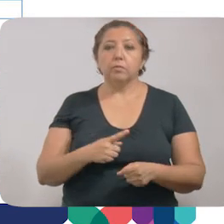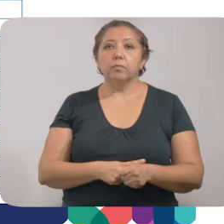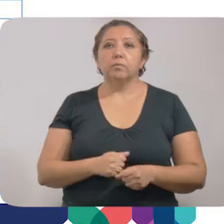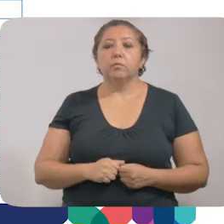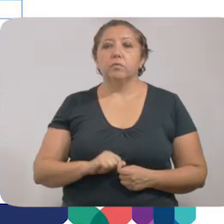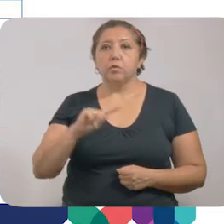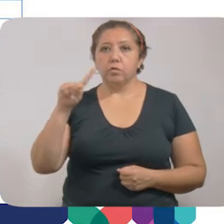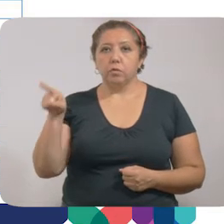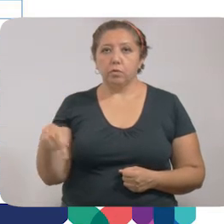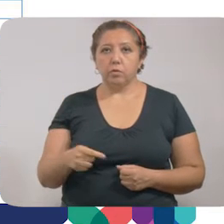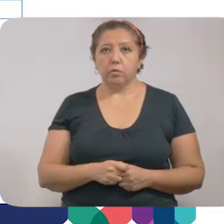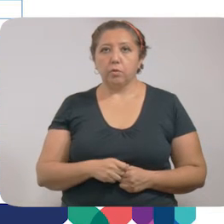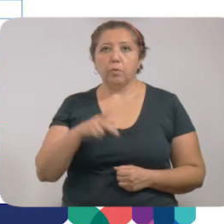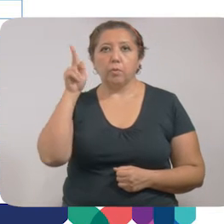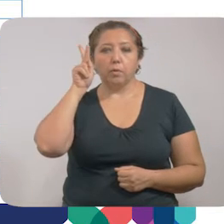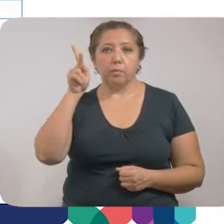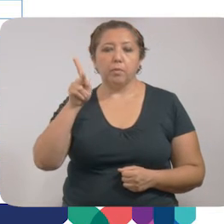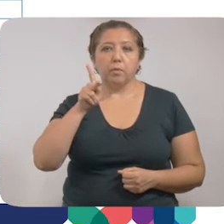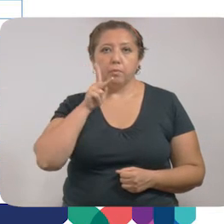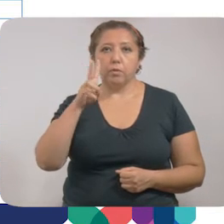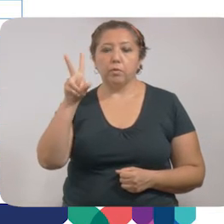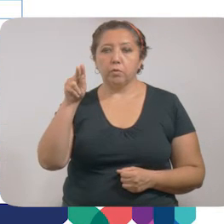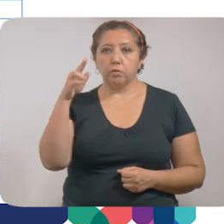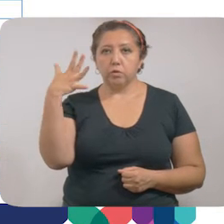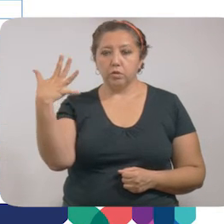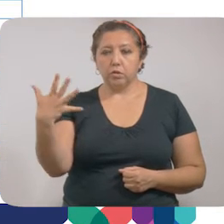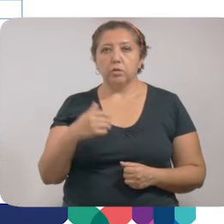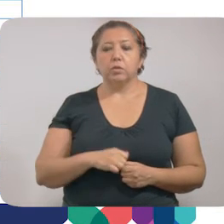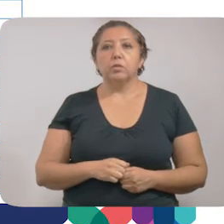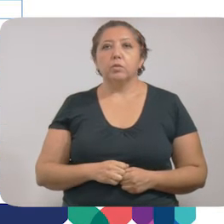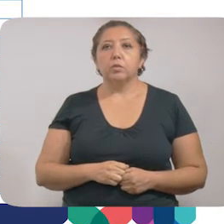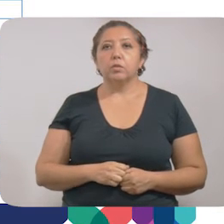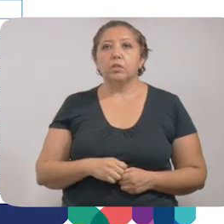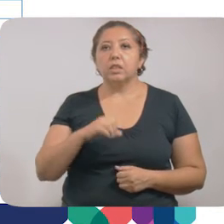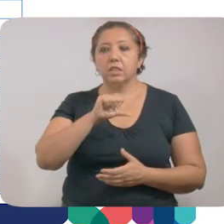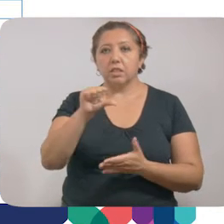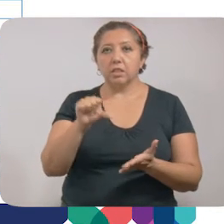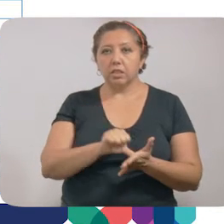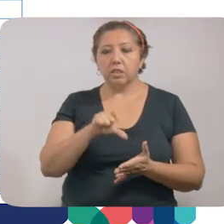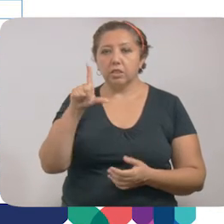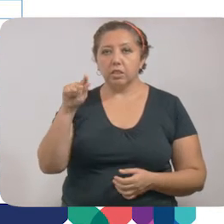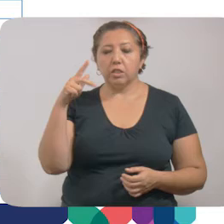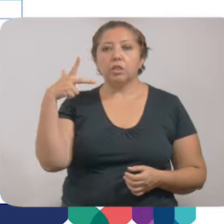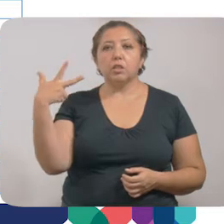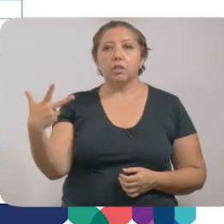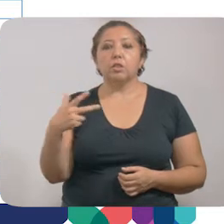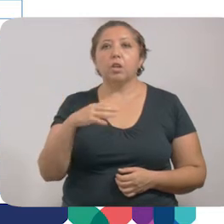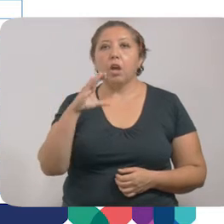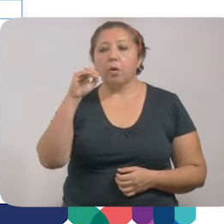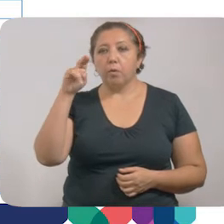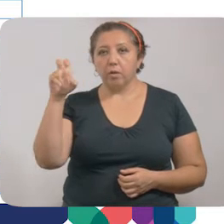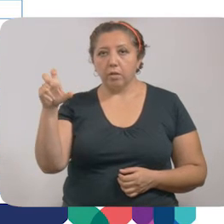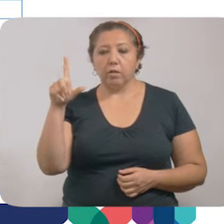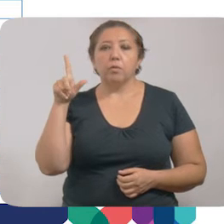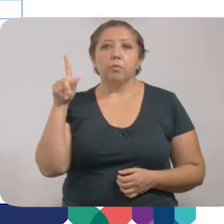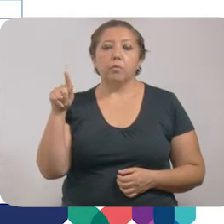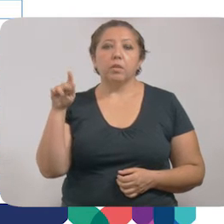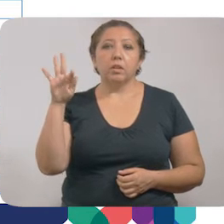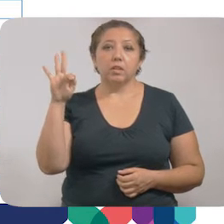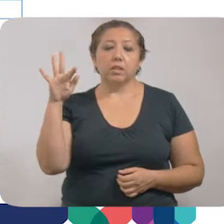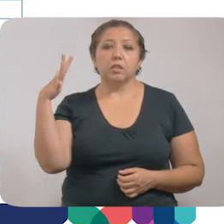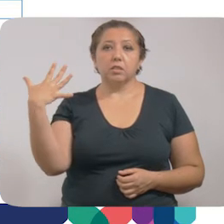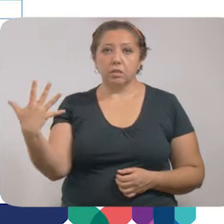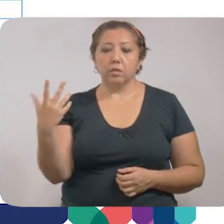contagiadas son Juan Pablo II con 85, la Colonia Centro con 78, Ciudad Cauquel con